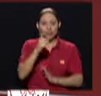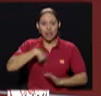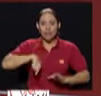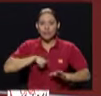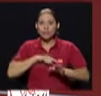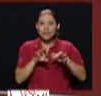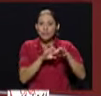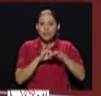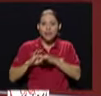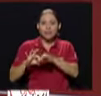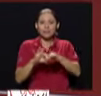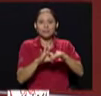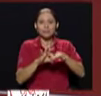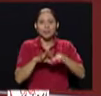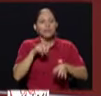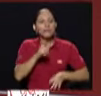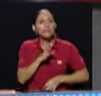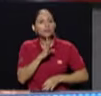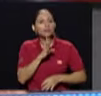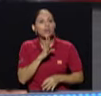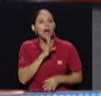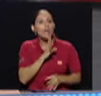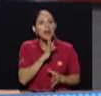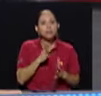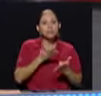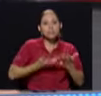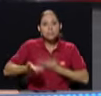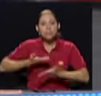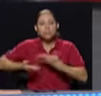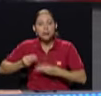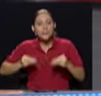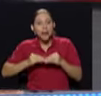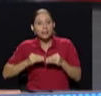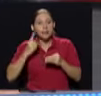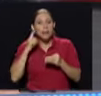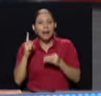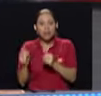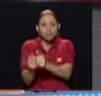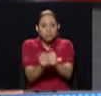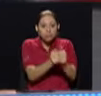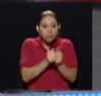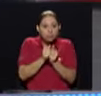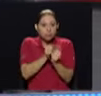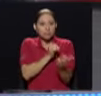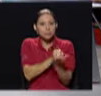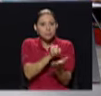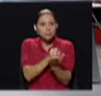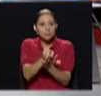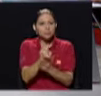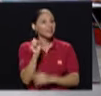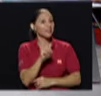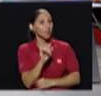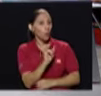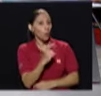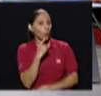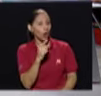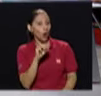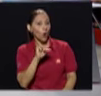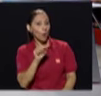Entonces, tenemos que hablar un poco más para que realicemos investigaciones en conjunto. Claro. Y como